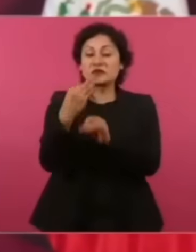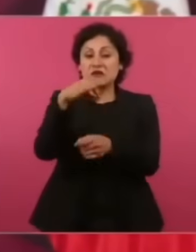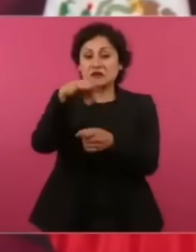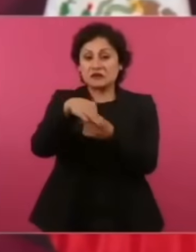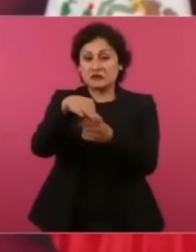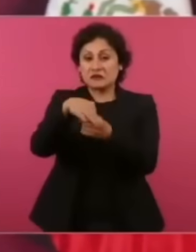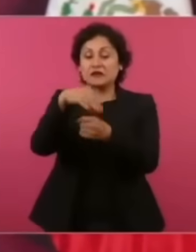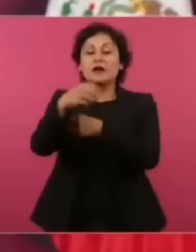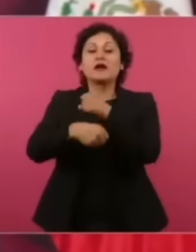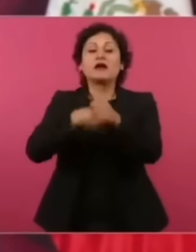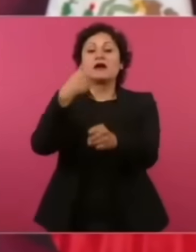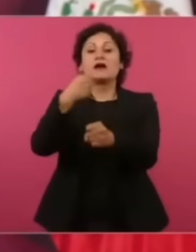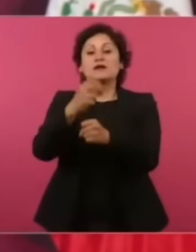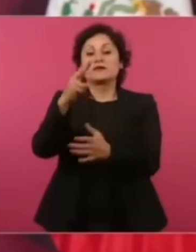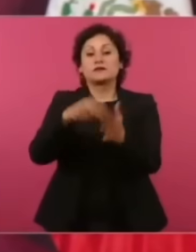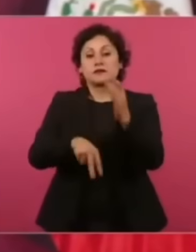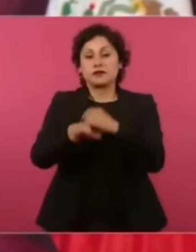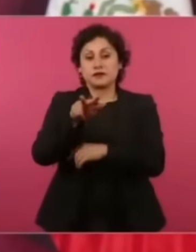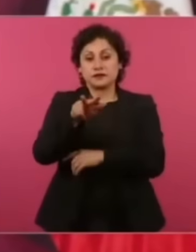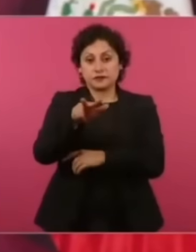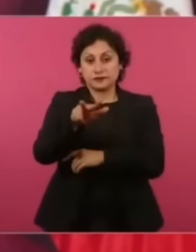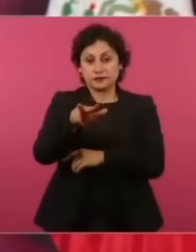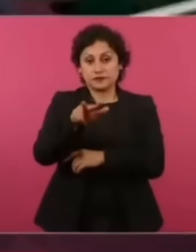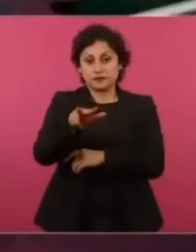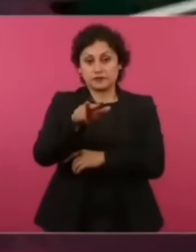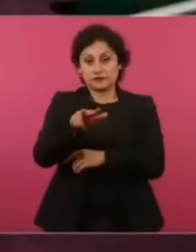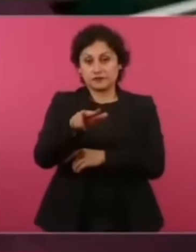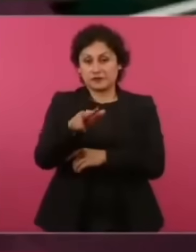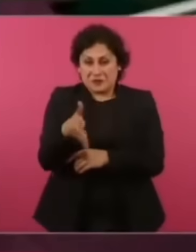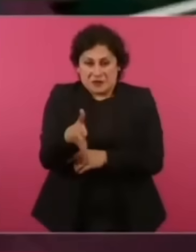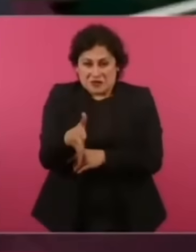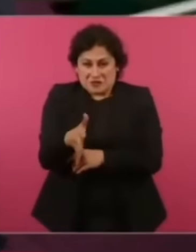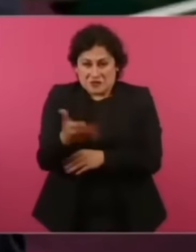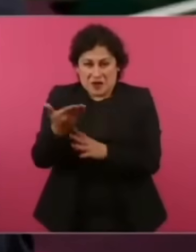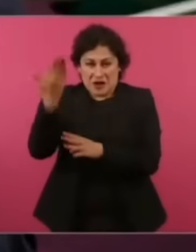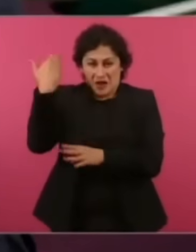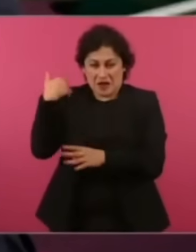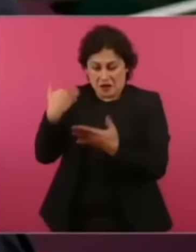del 2018, como en estos tiempos,